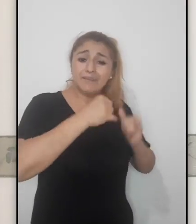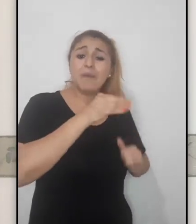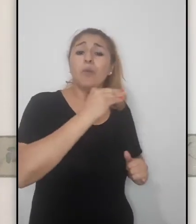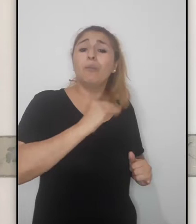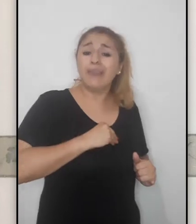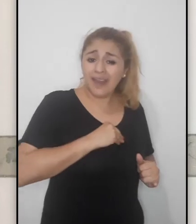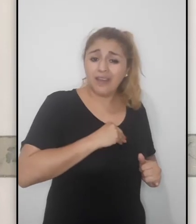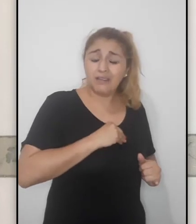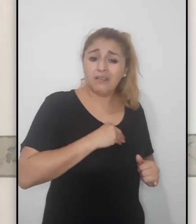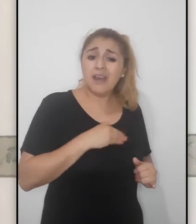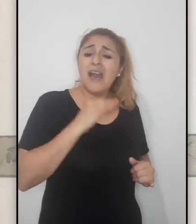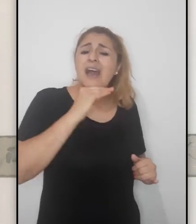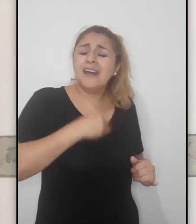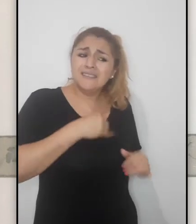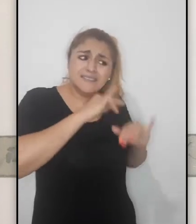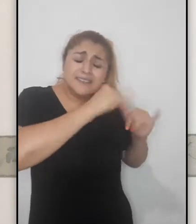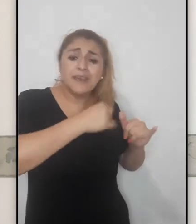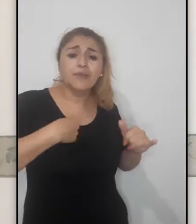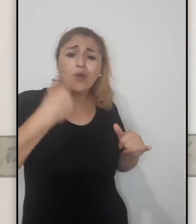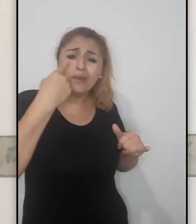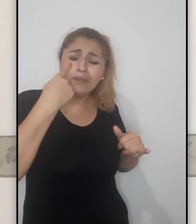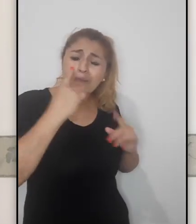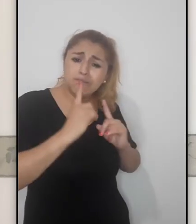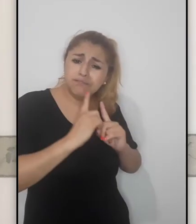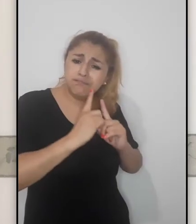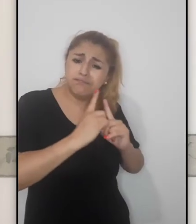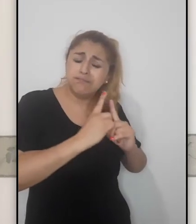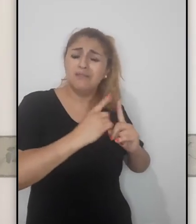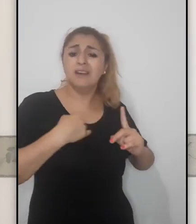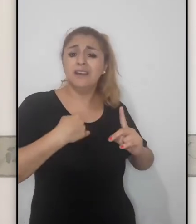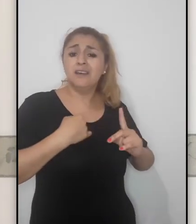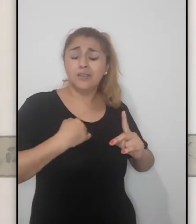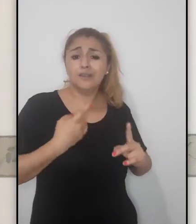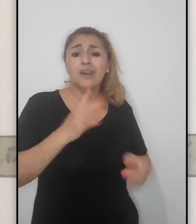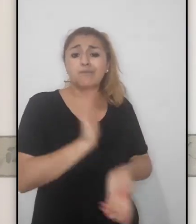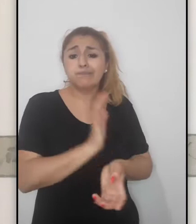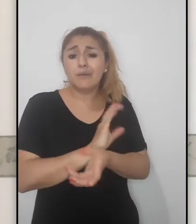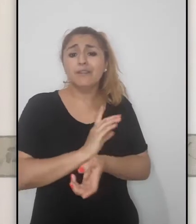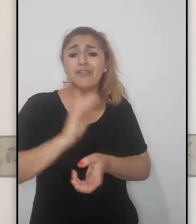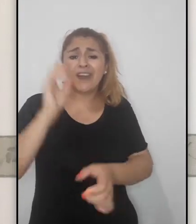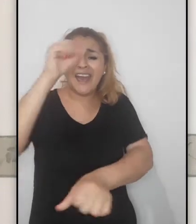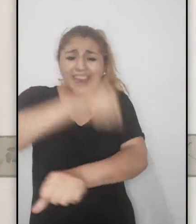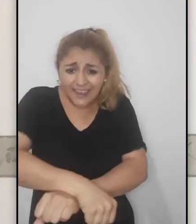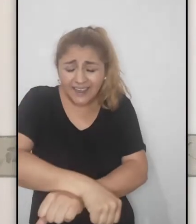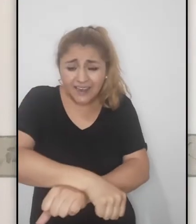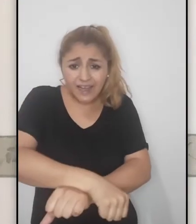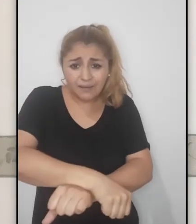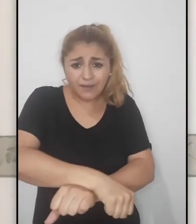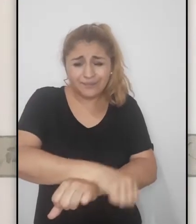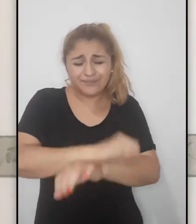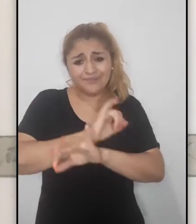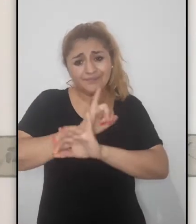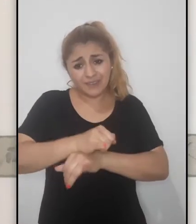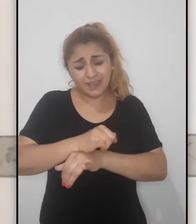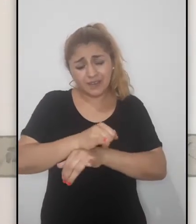jueces en lo relativo a lo moral y si vamos un poquito más fino y leamos